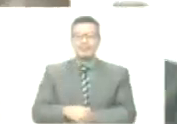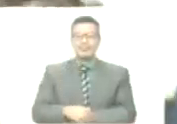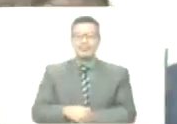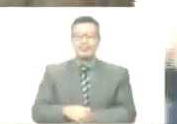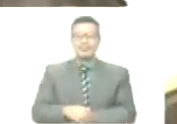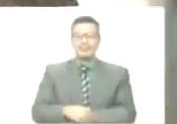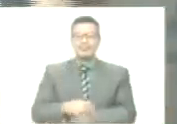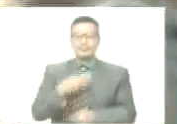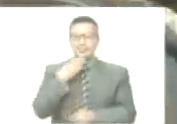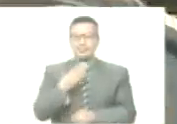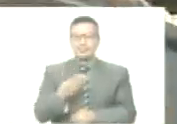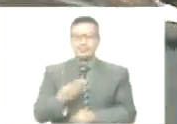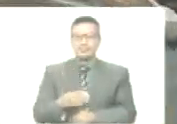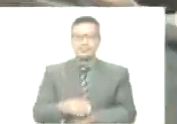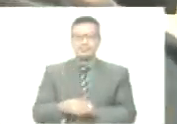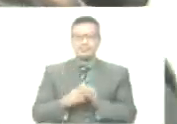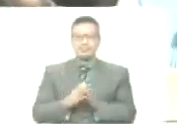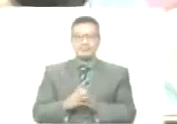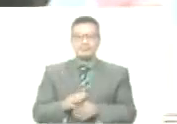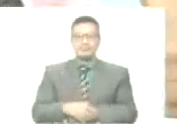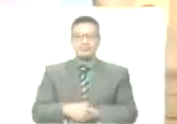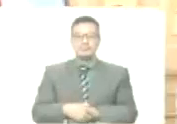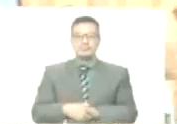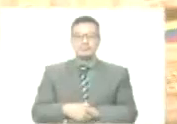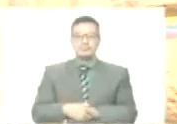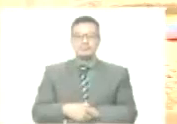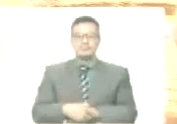A la orden, diputado Faría y diputado Infante.